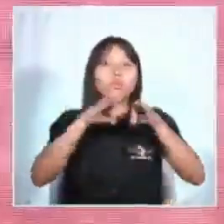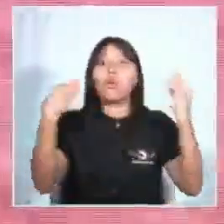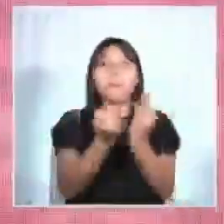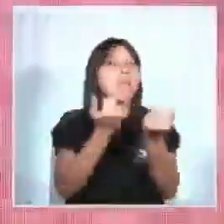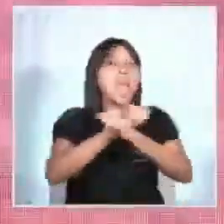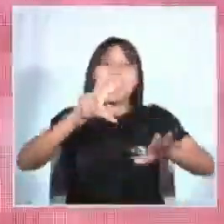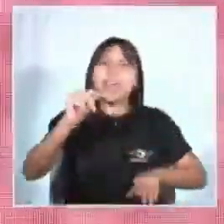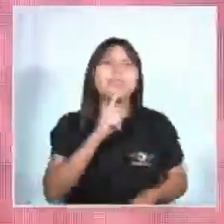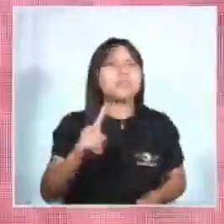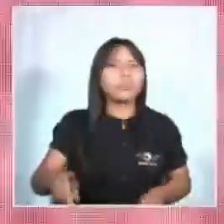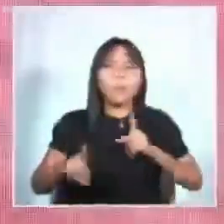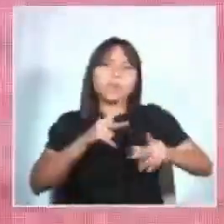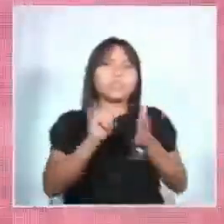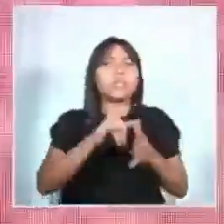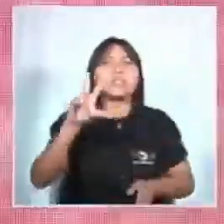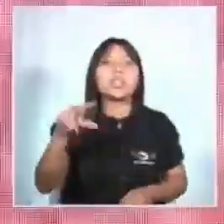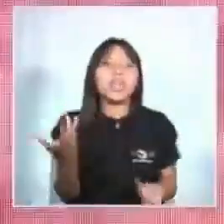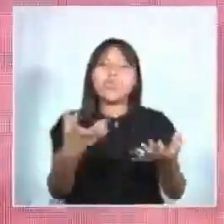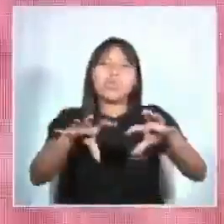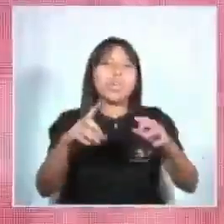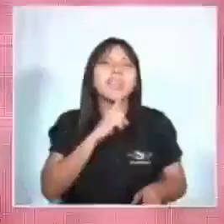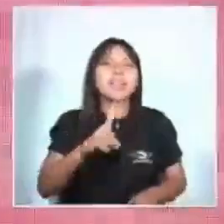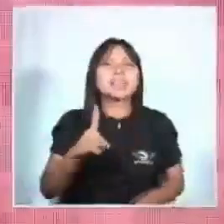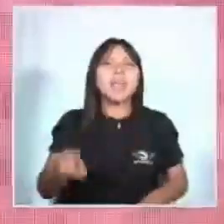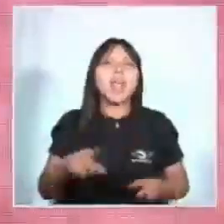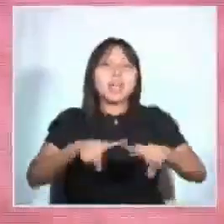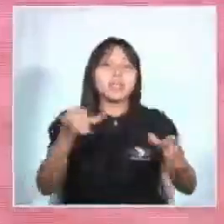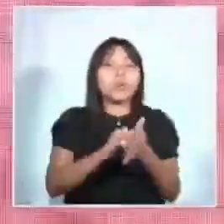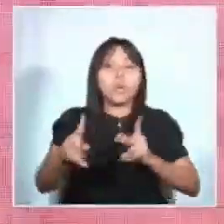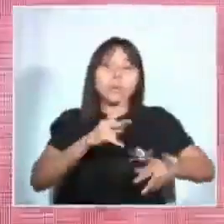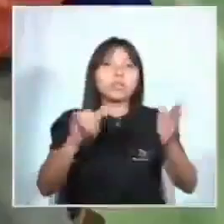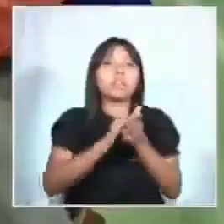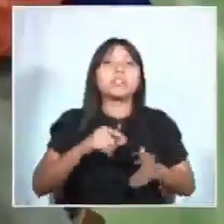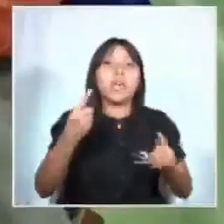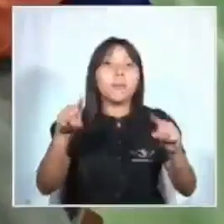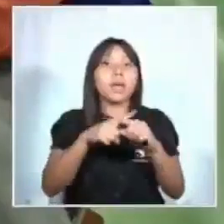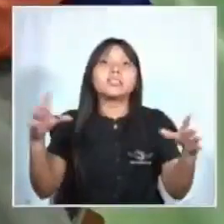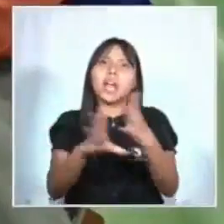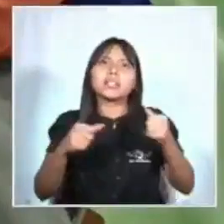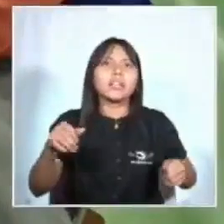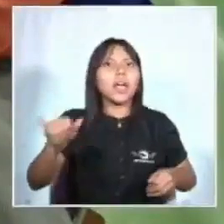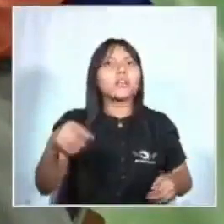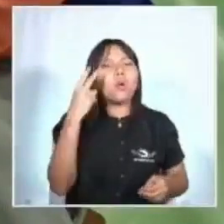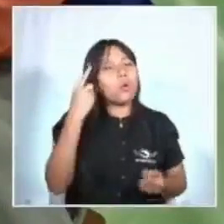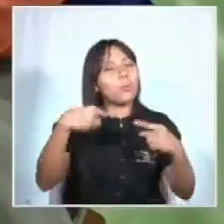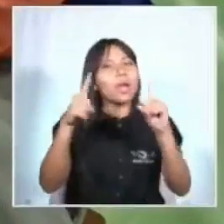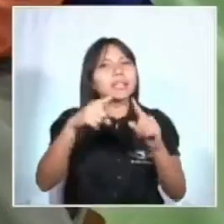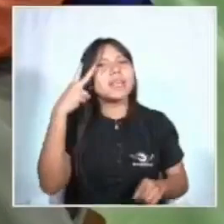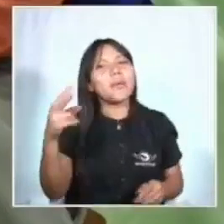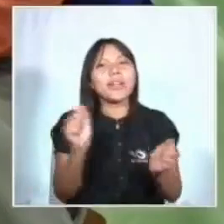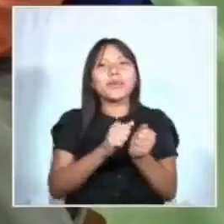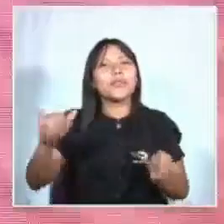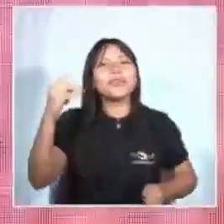son personas que no quieren estar, sino personas que tú vas a rescatar, porque los vas a ver con los ojos de